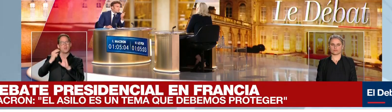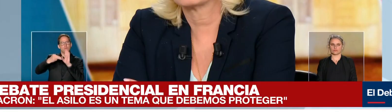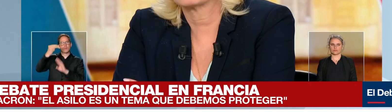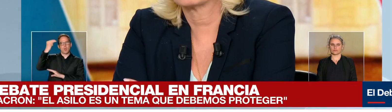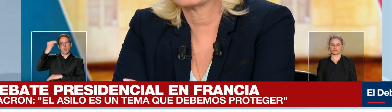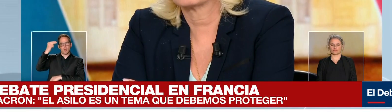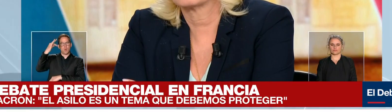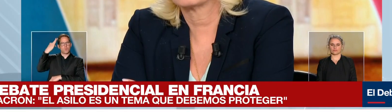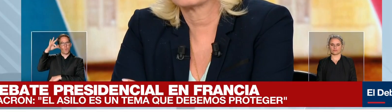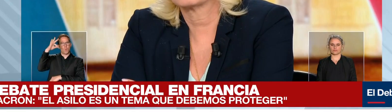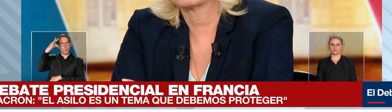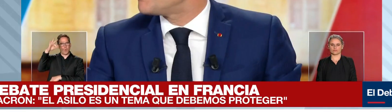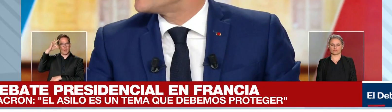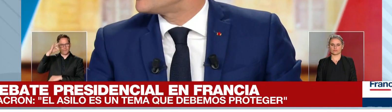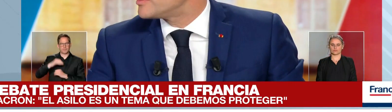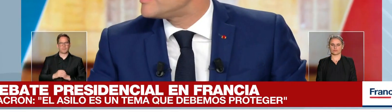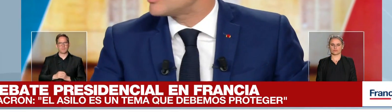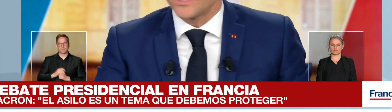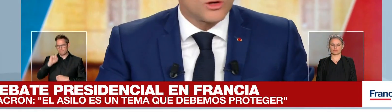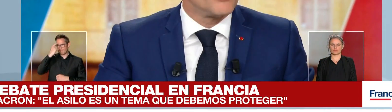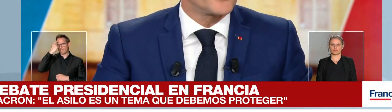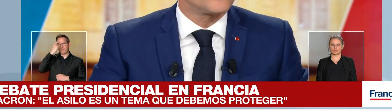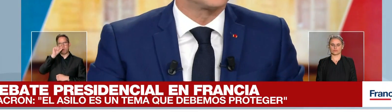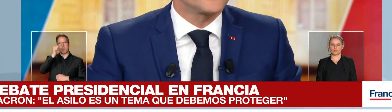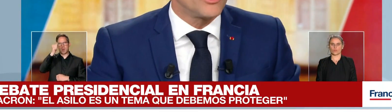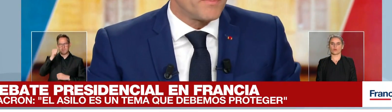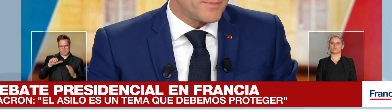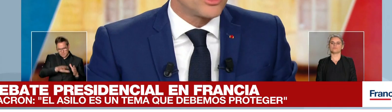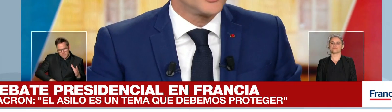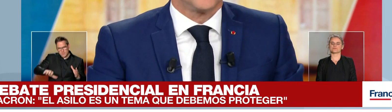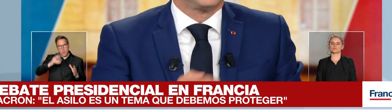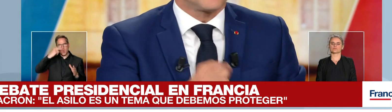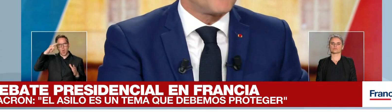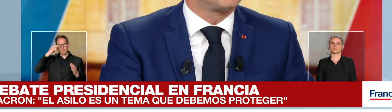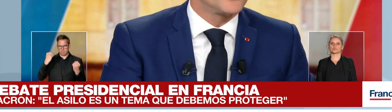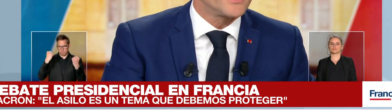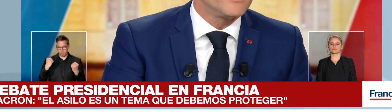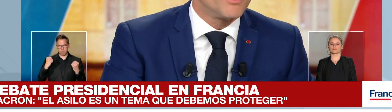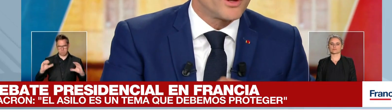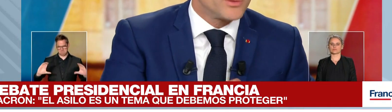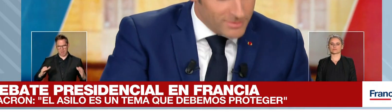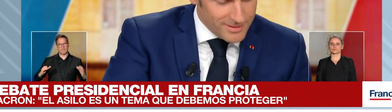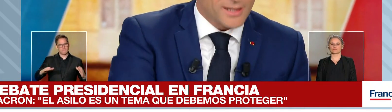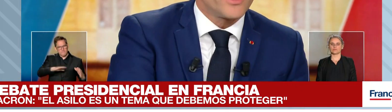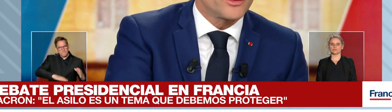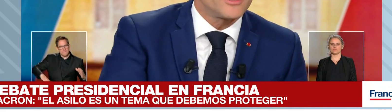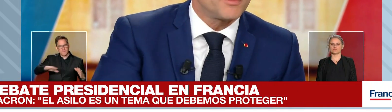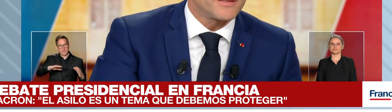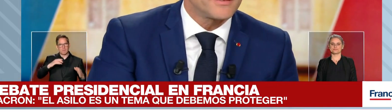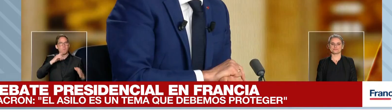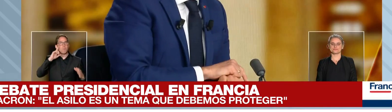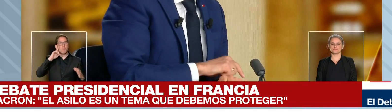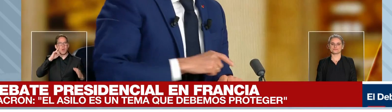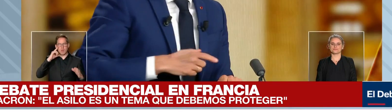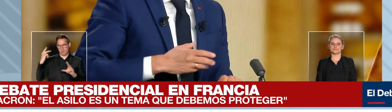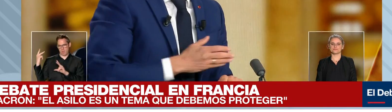es una reforma del Schengen, es decir, reforzar nuestras protecciones al exterior y entre estados europeos, porque no somos el punto